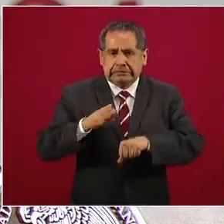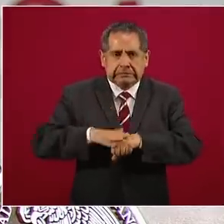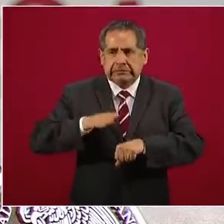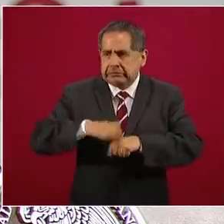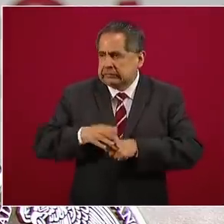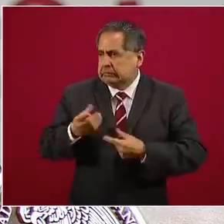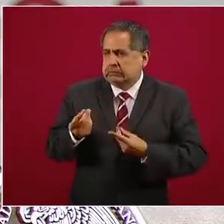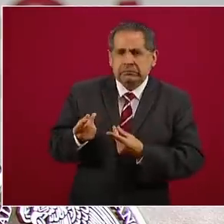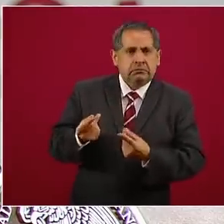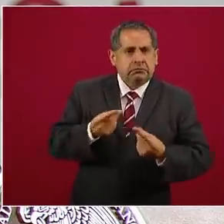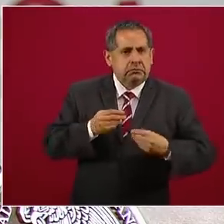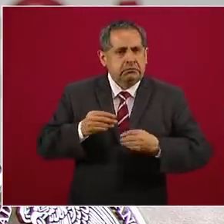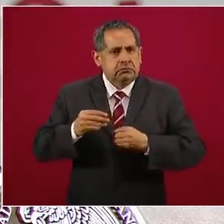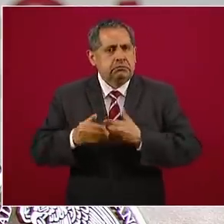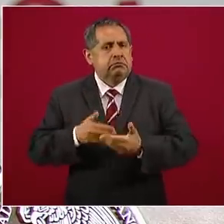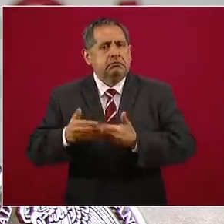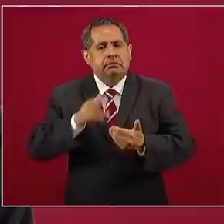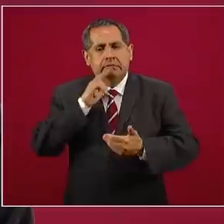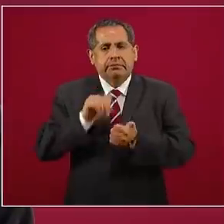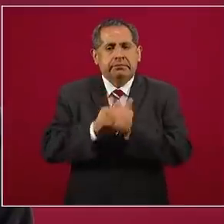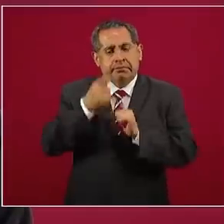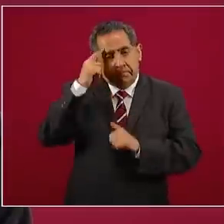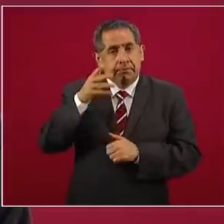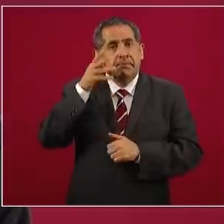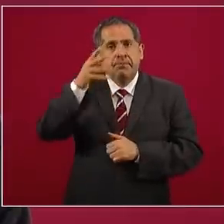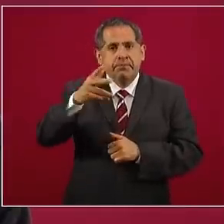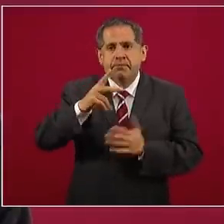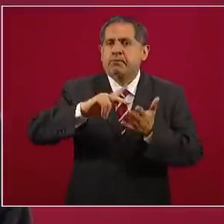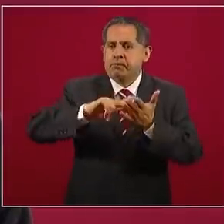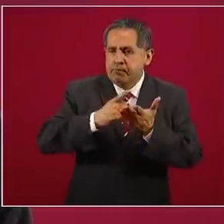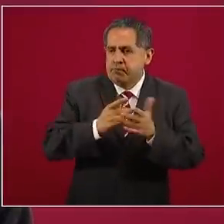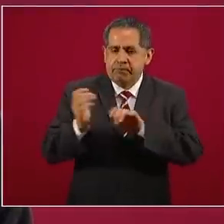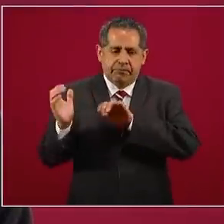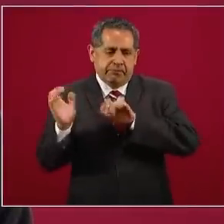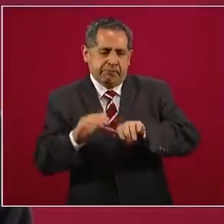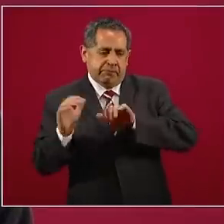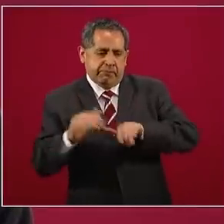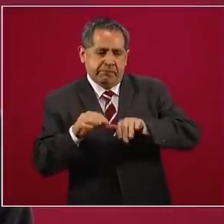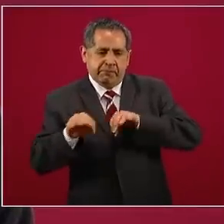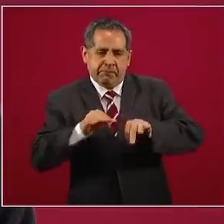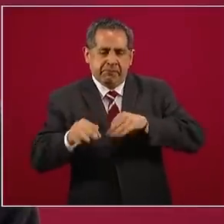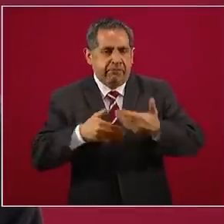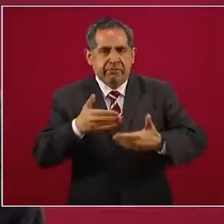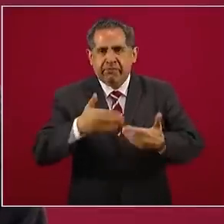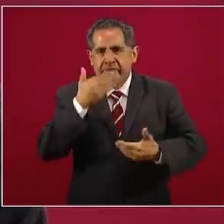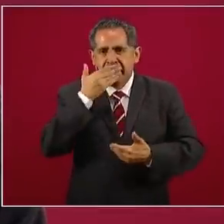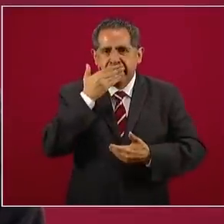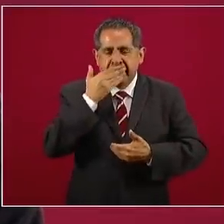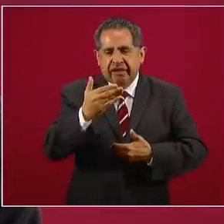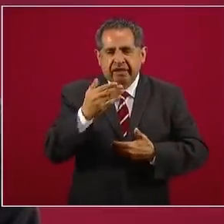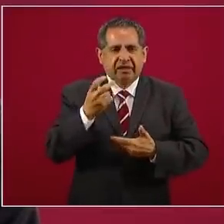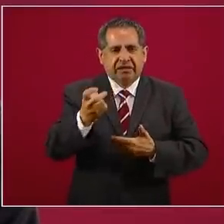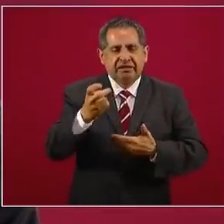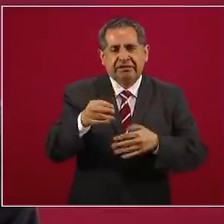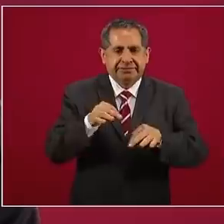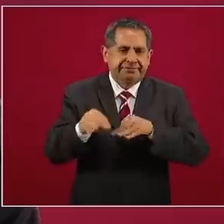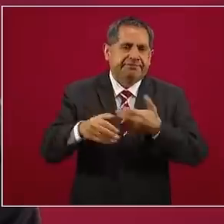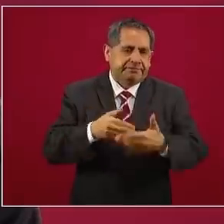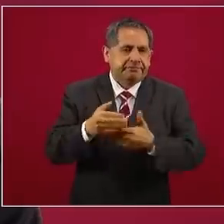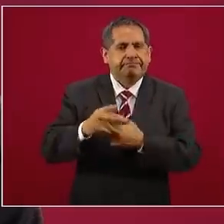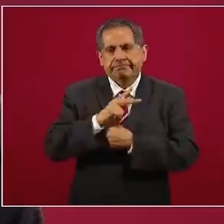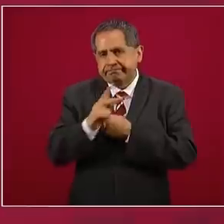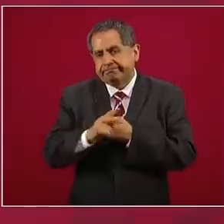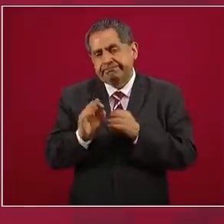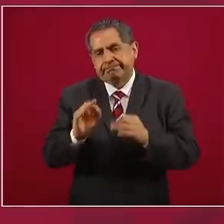para la recuperación de los empleos, de toda la actividad productiva del